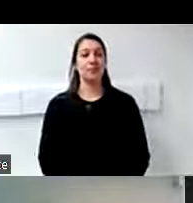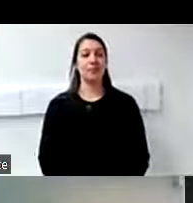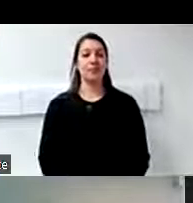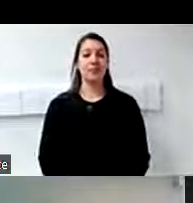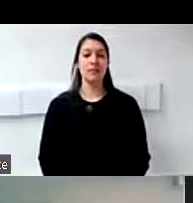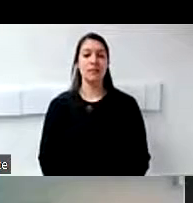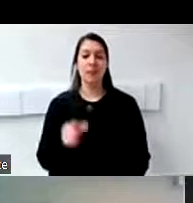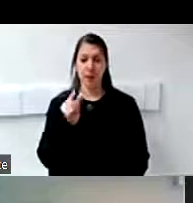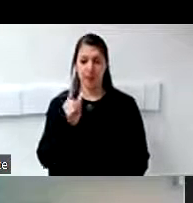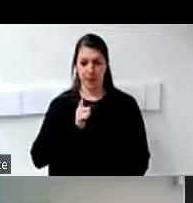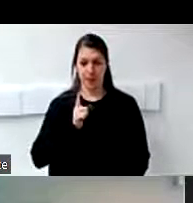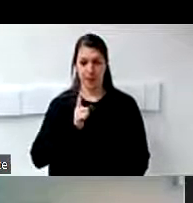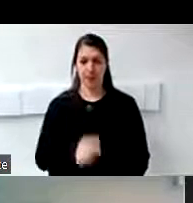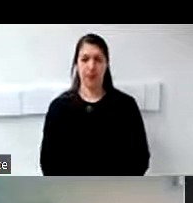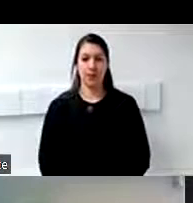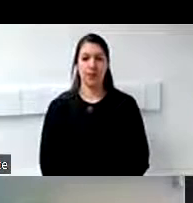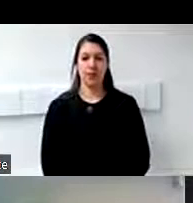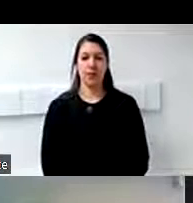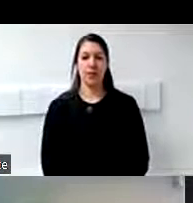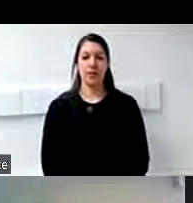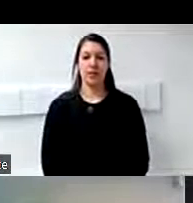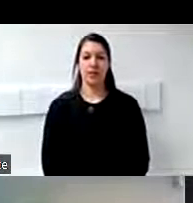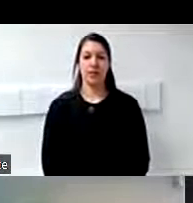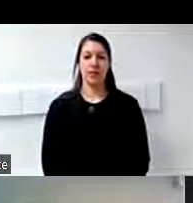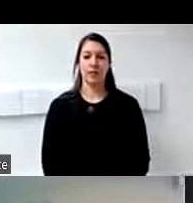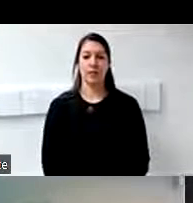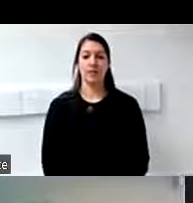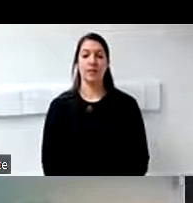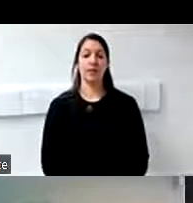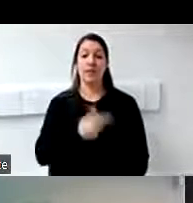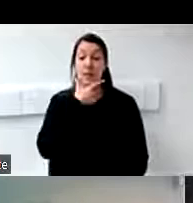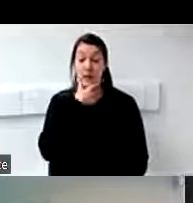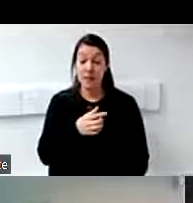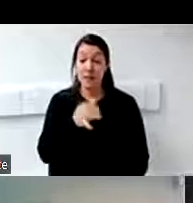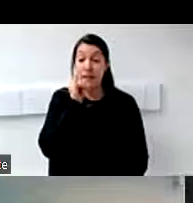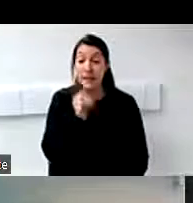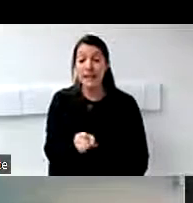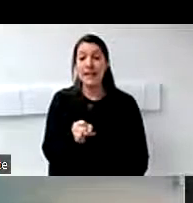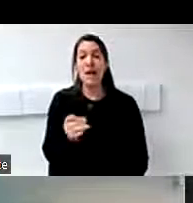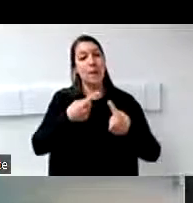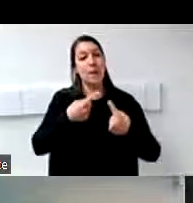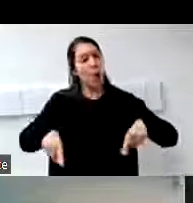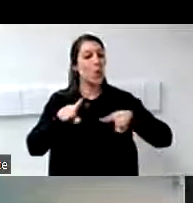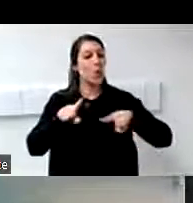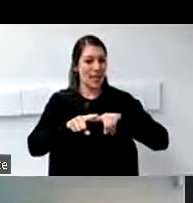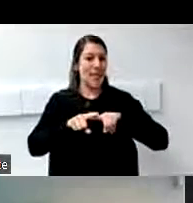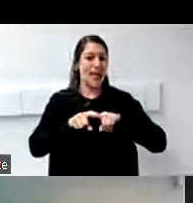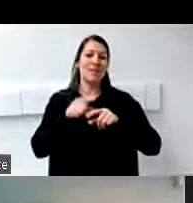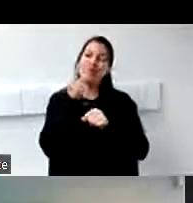Esperen un poquitito. Es algo muy simple, pero es la parte que les queda a ustedes de tarea. Cómo